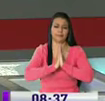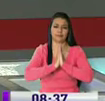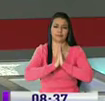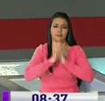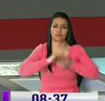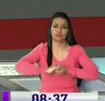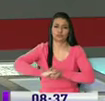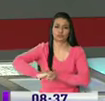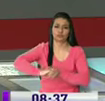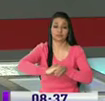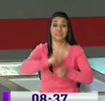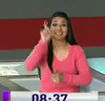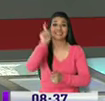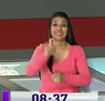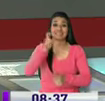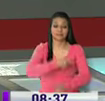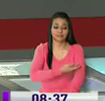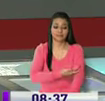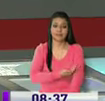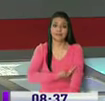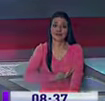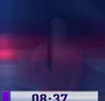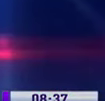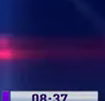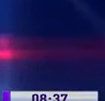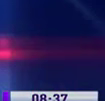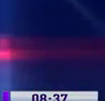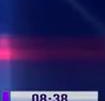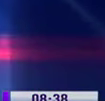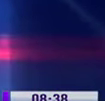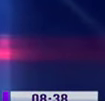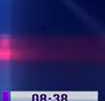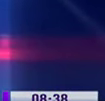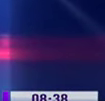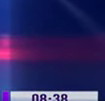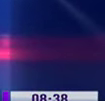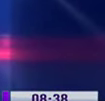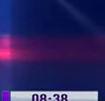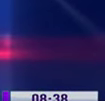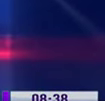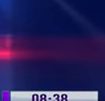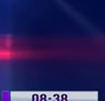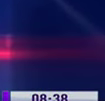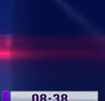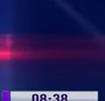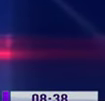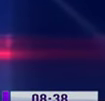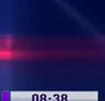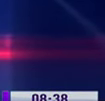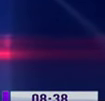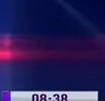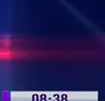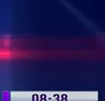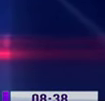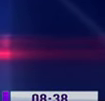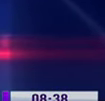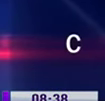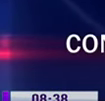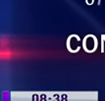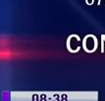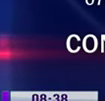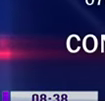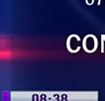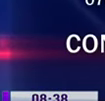Necesitamos donantes de plaquetas para Gloria Margot Ron Salas, si son tan amables. ¿Quién es ella? Bueno, ella